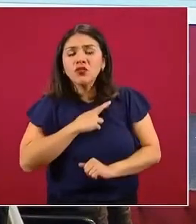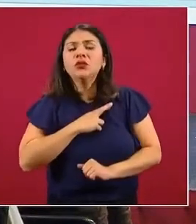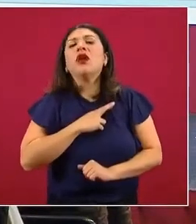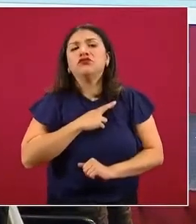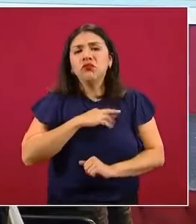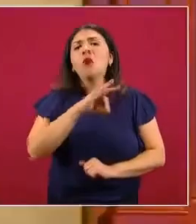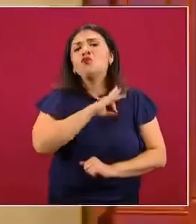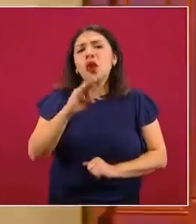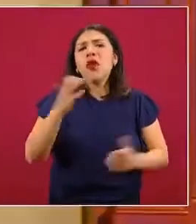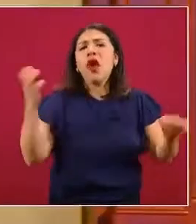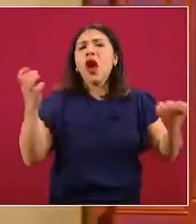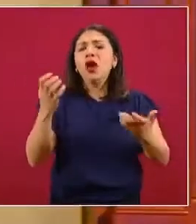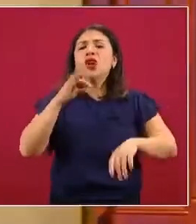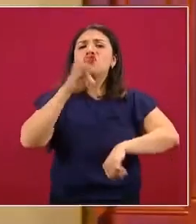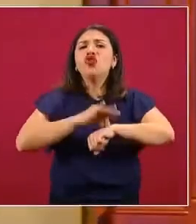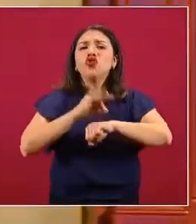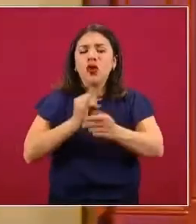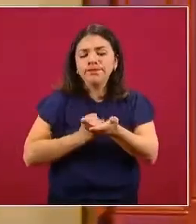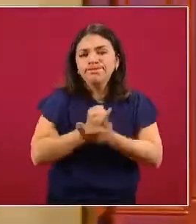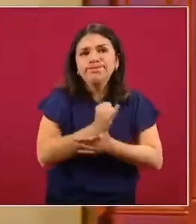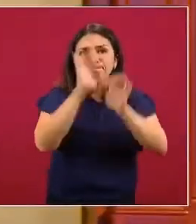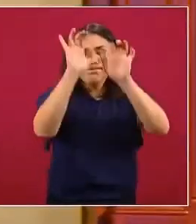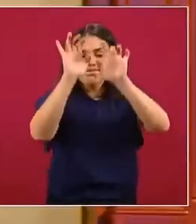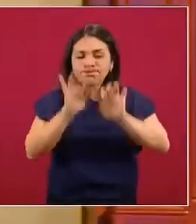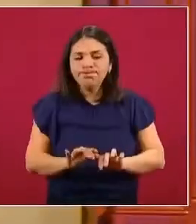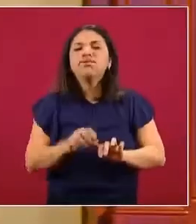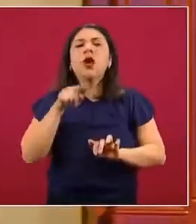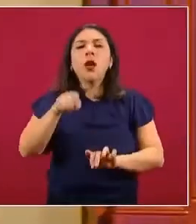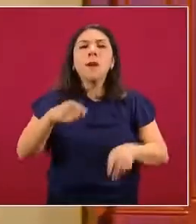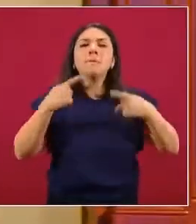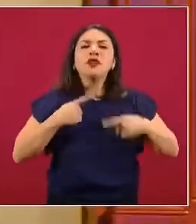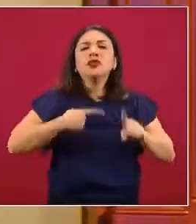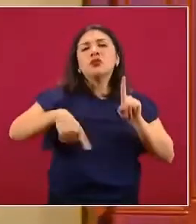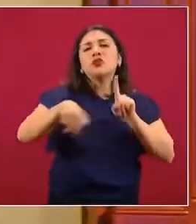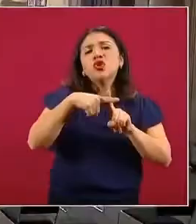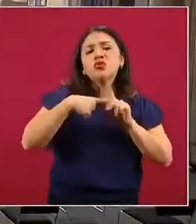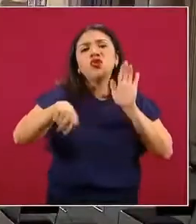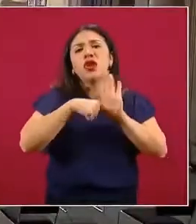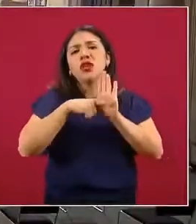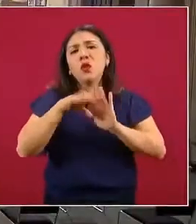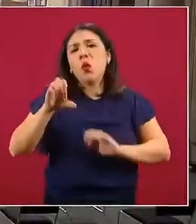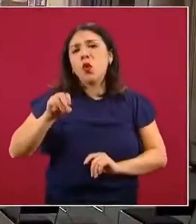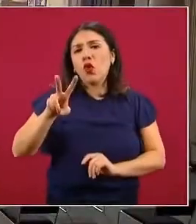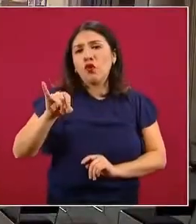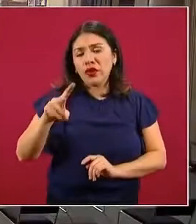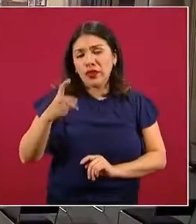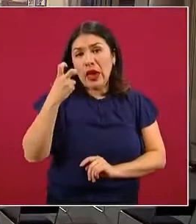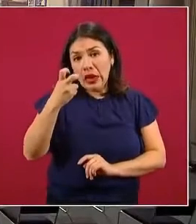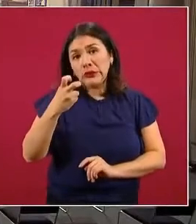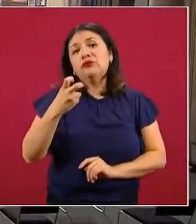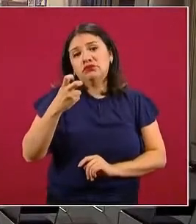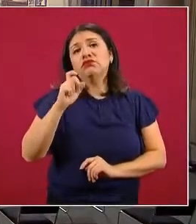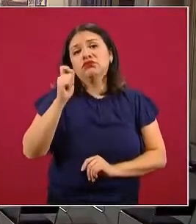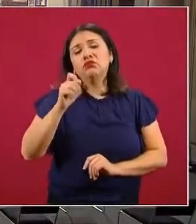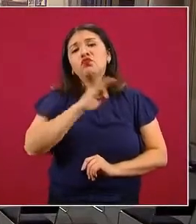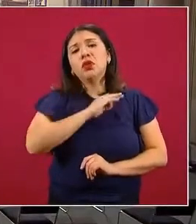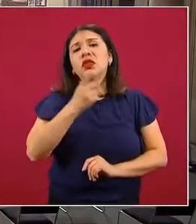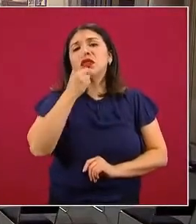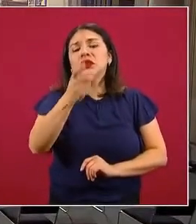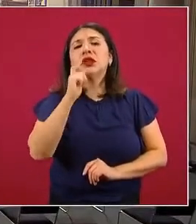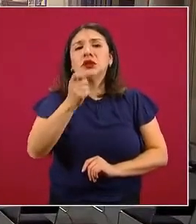puede ejercer el mecanismo de la dictaminación y por estas 3 vías básicas podemos en su momento entonces